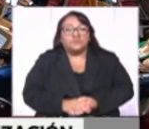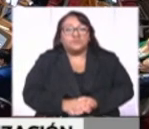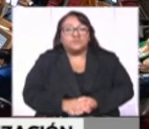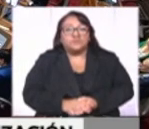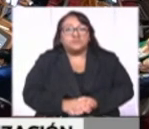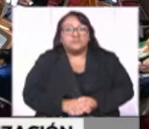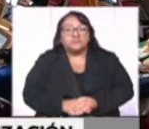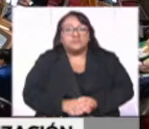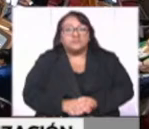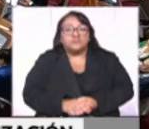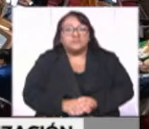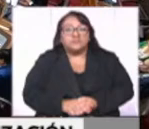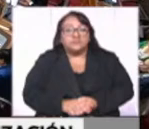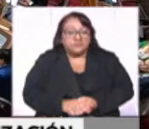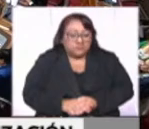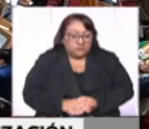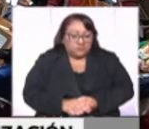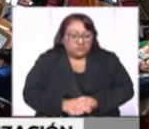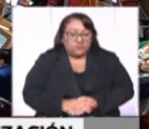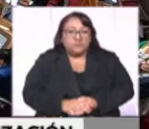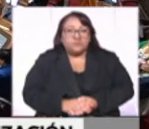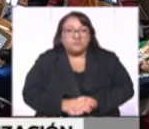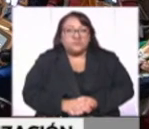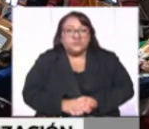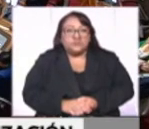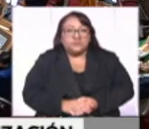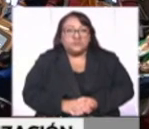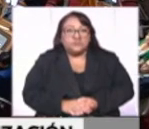Congresista Luna, ¿va a hacer uso de la palabra?